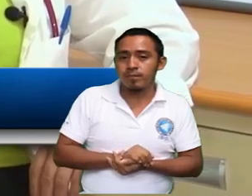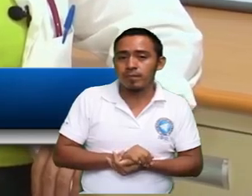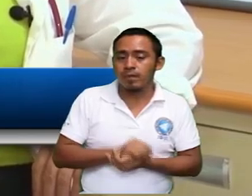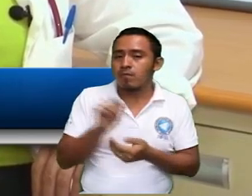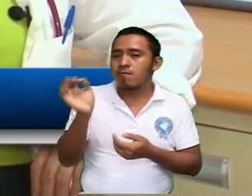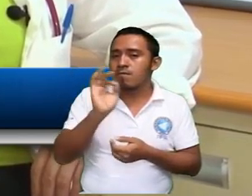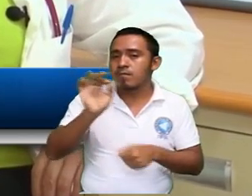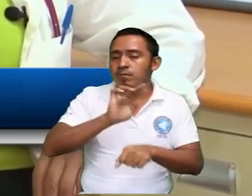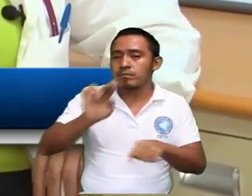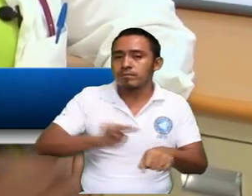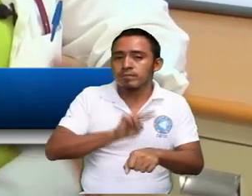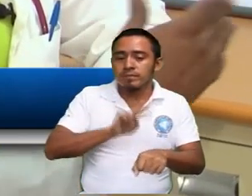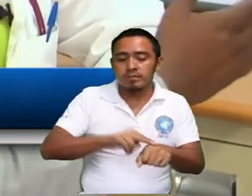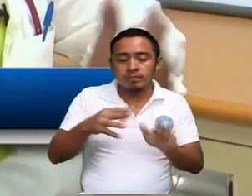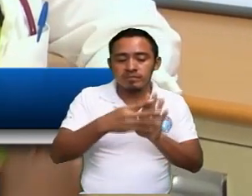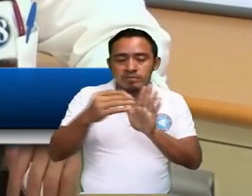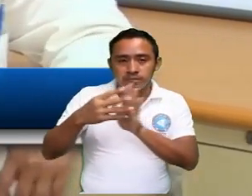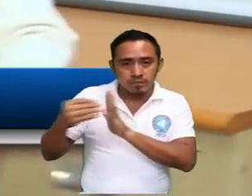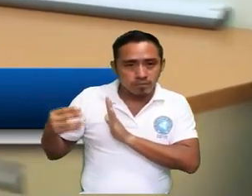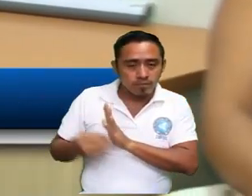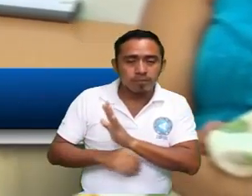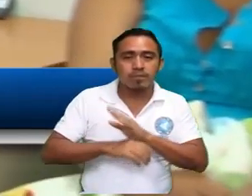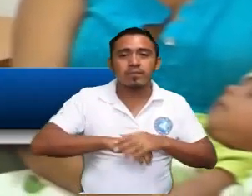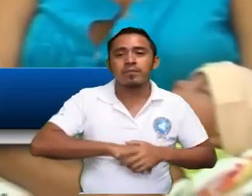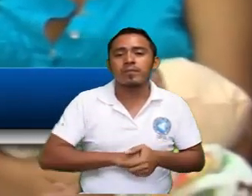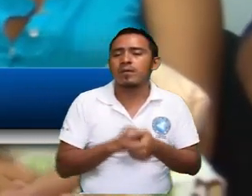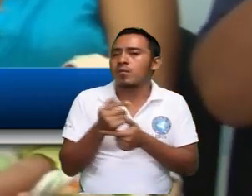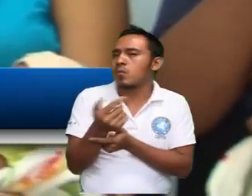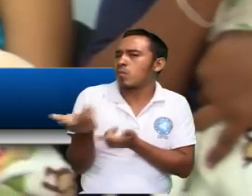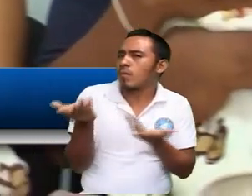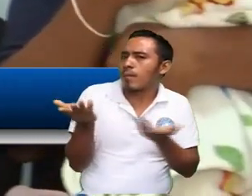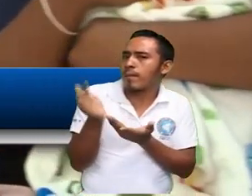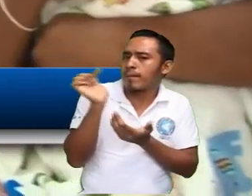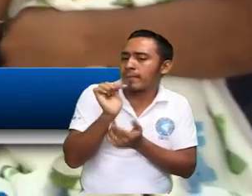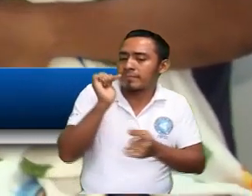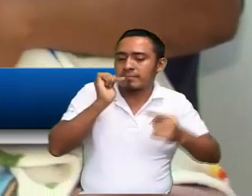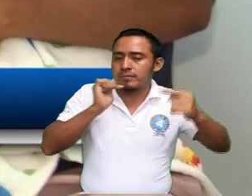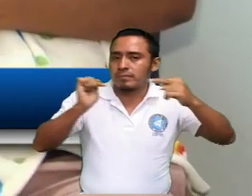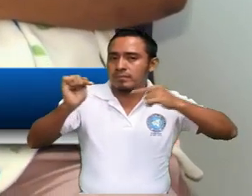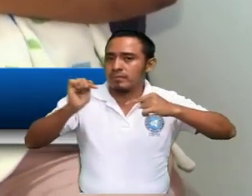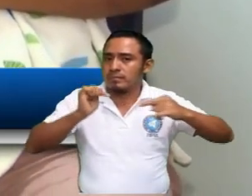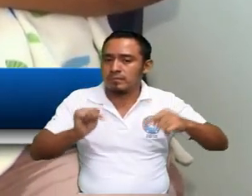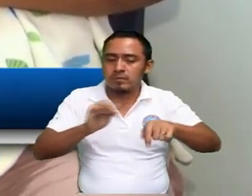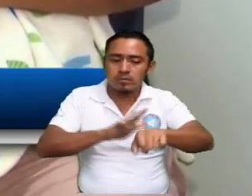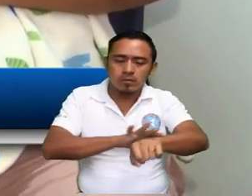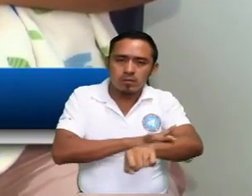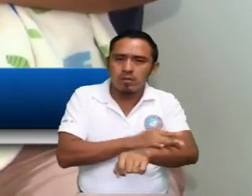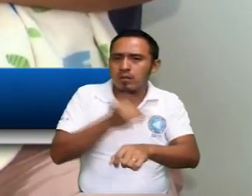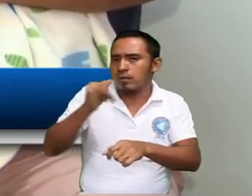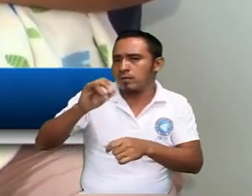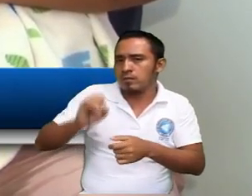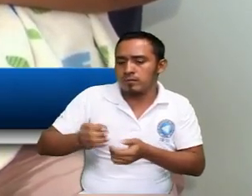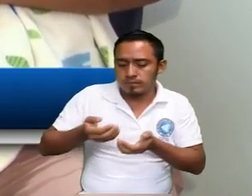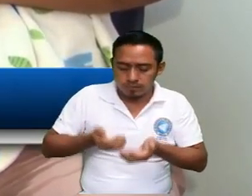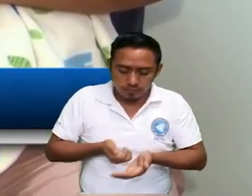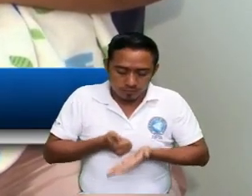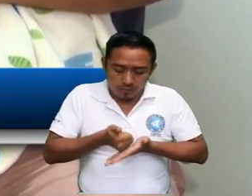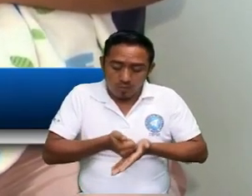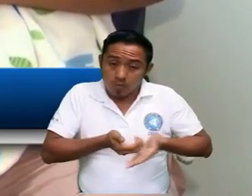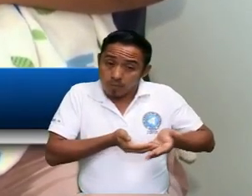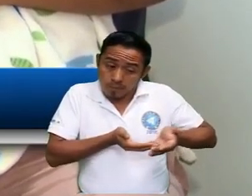nacional, está a nivel nacional. Ahora, ¿qué te parece esta estrategia? ¿Sentís vos que ayudó al crecimiento